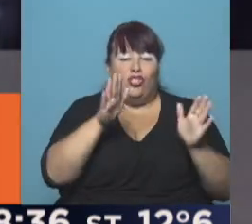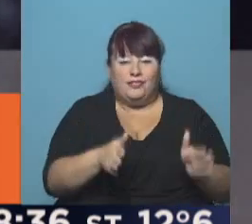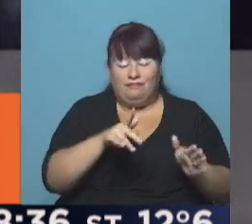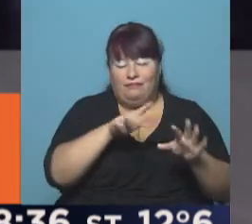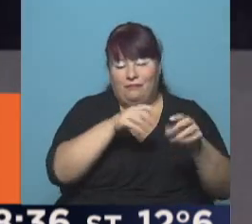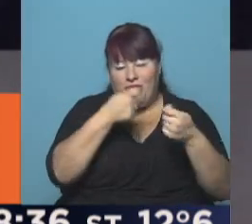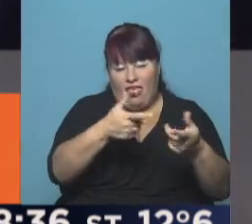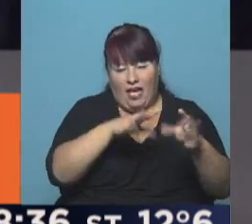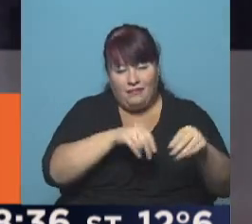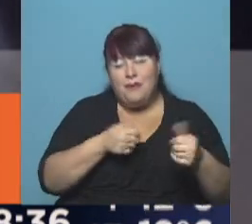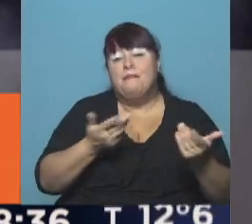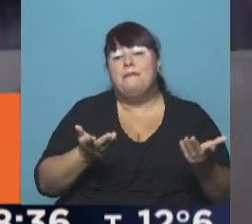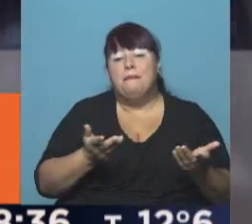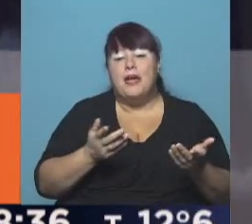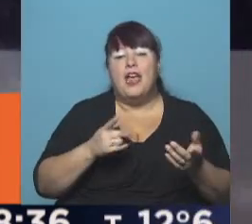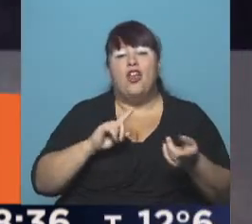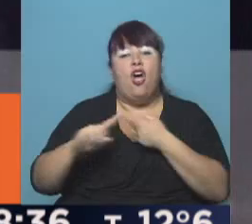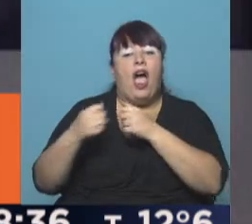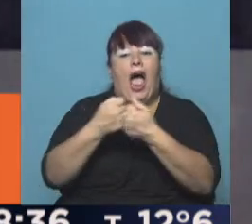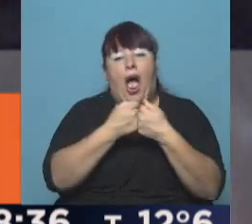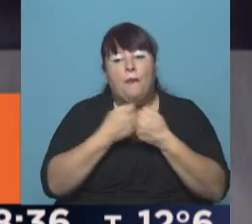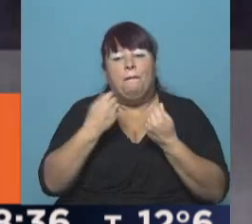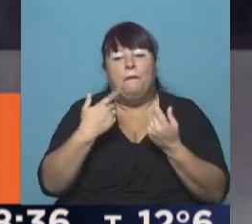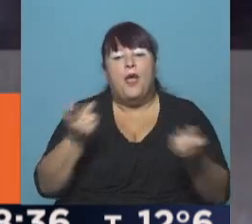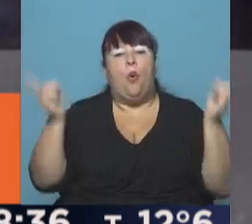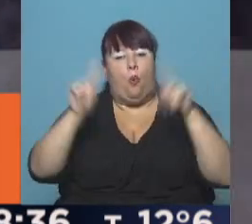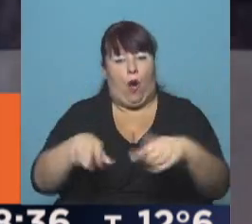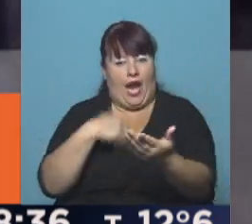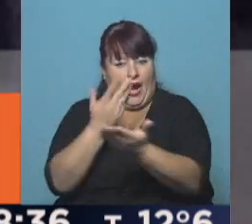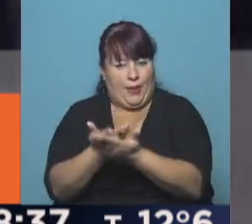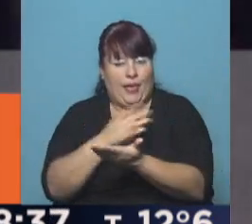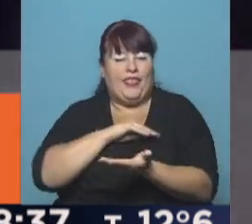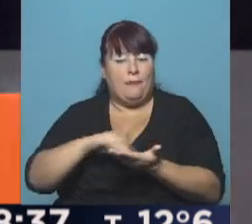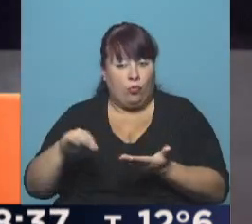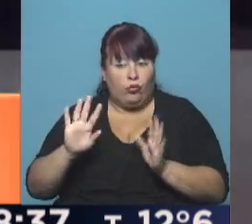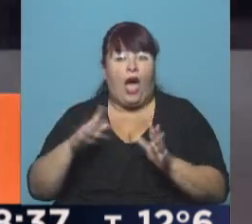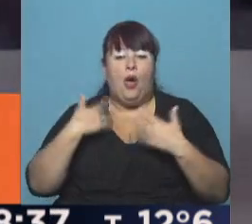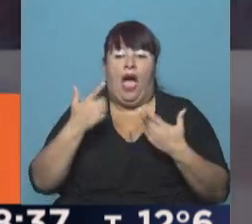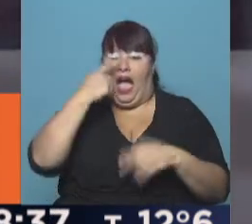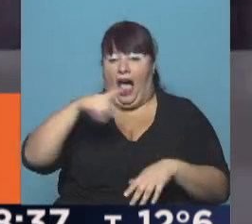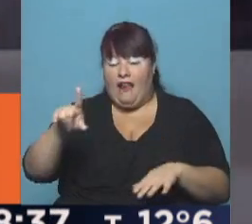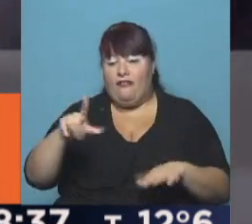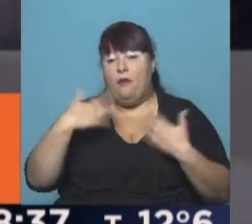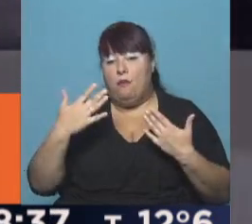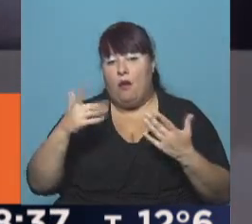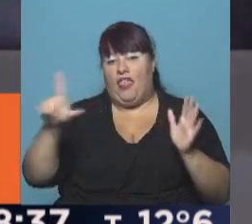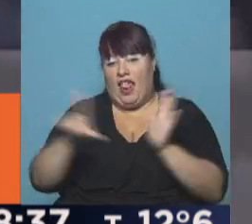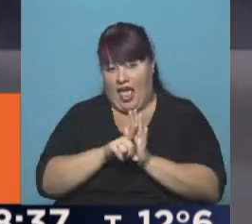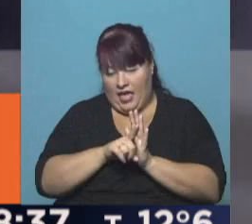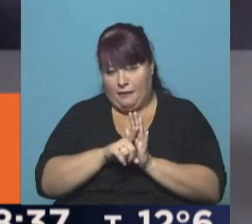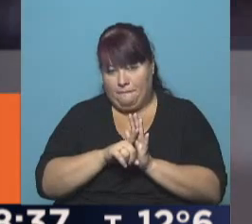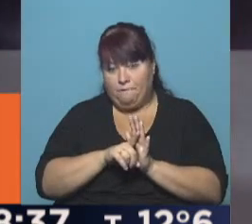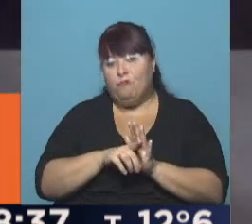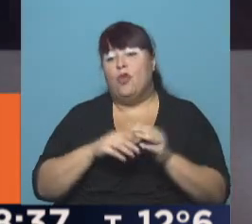fertilizantes pero hay un consenso como para que lo volvamos a presentar desde diputados y pueda terminar siendo ley